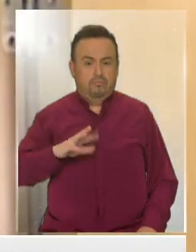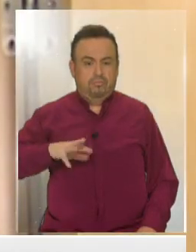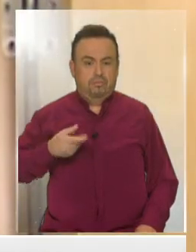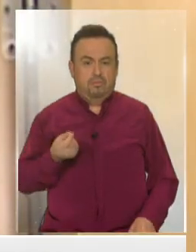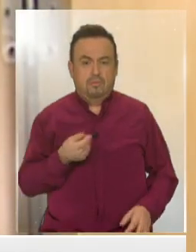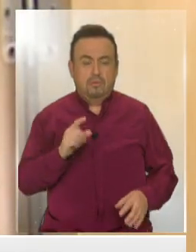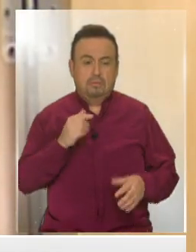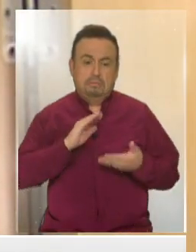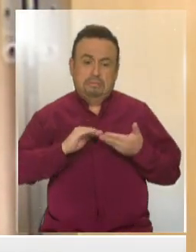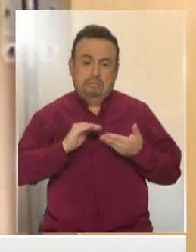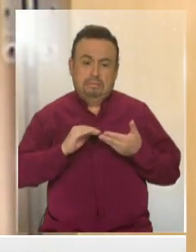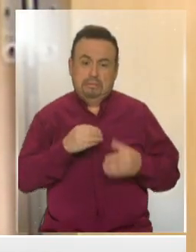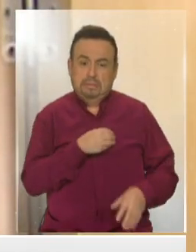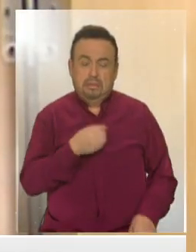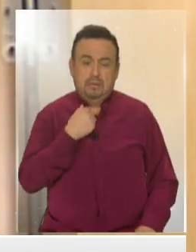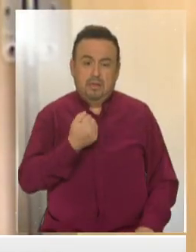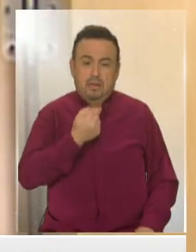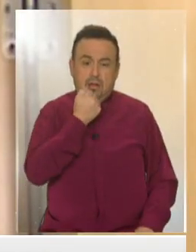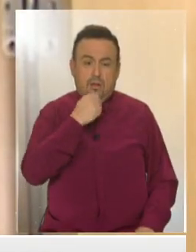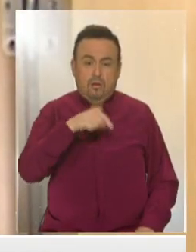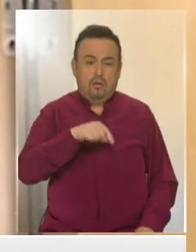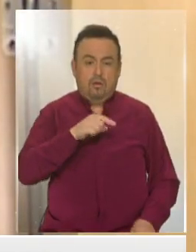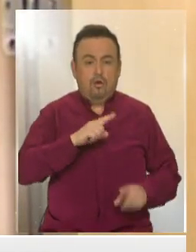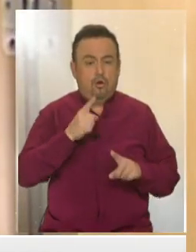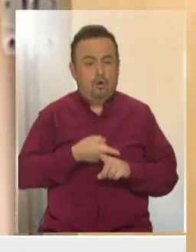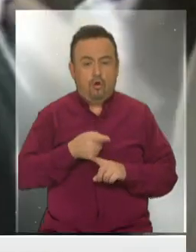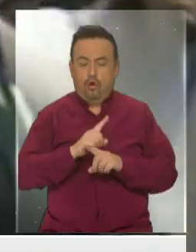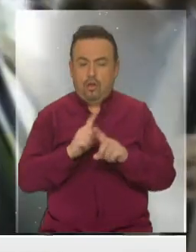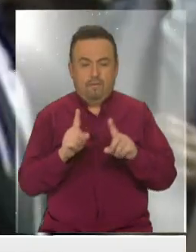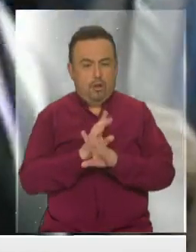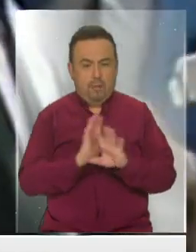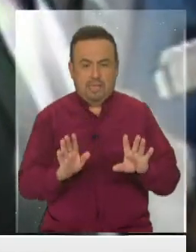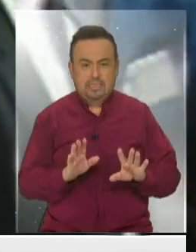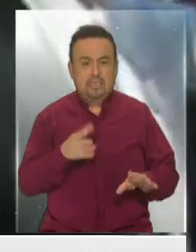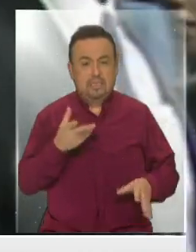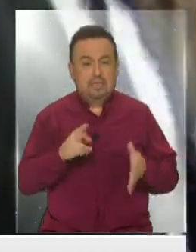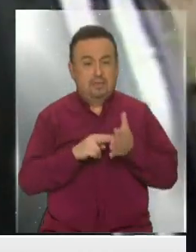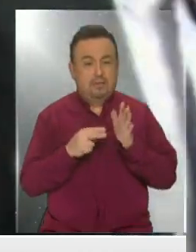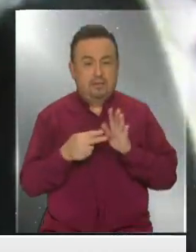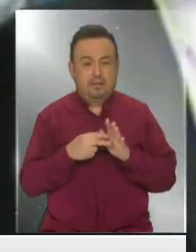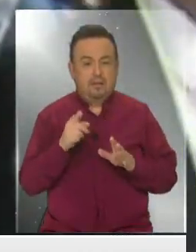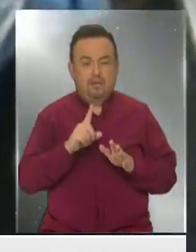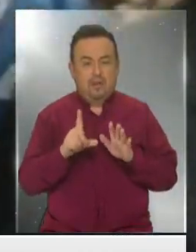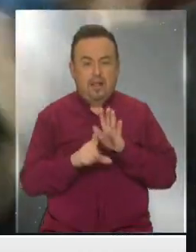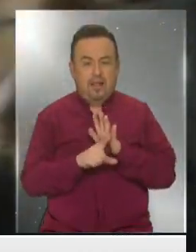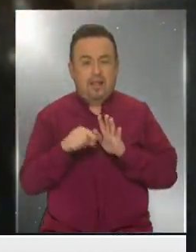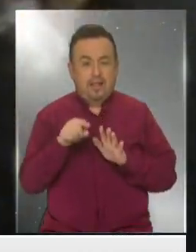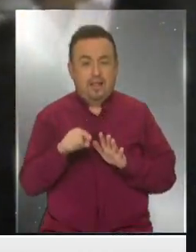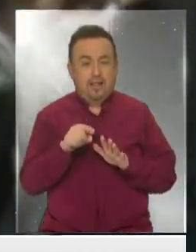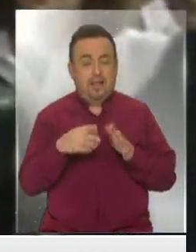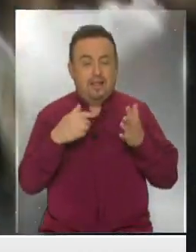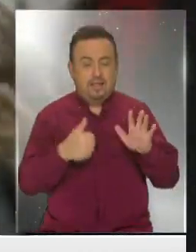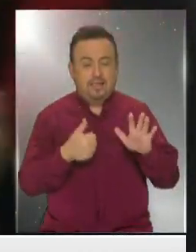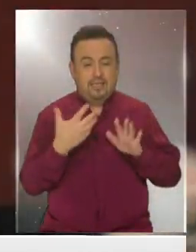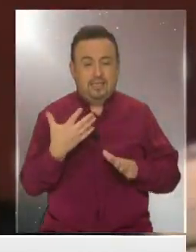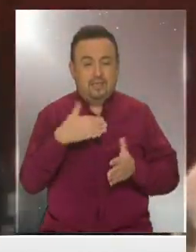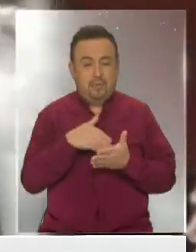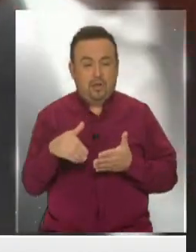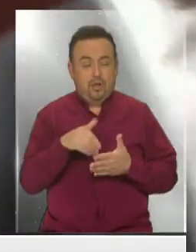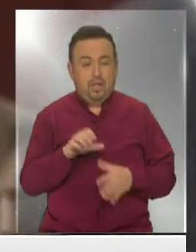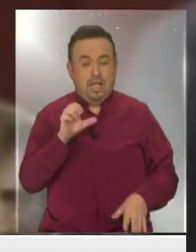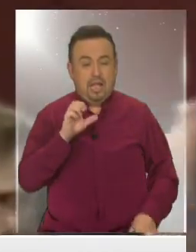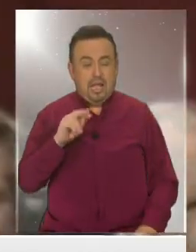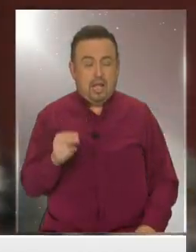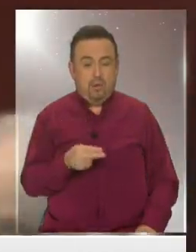Lo siento mucho. Me he equivocado y no volverá a ocurrir. El problema no es legal, es que estos 65 millones de euros